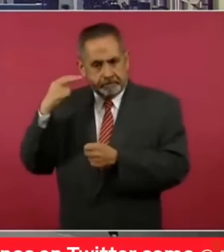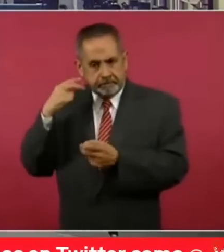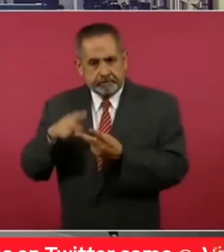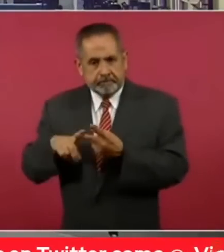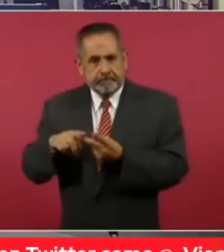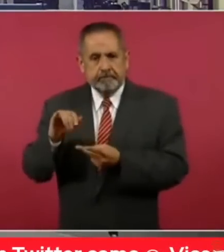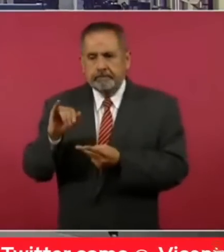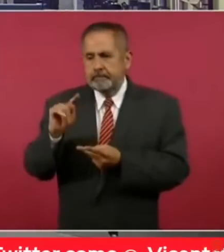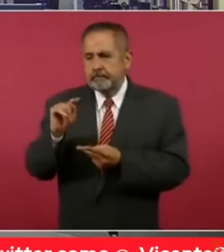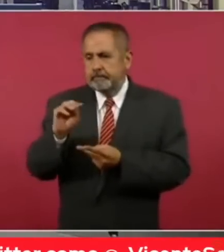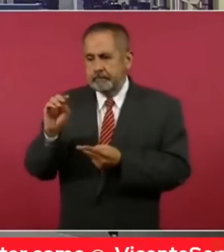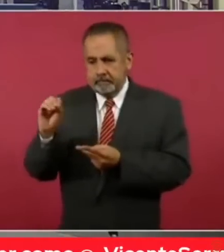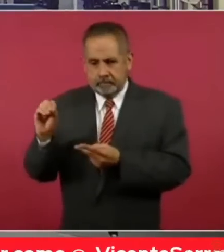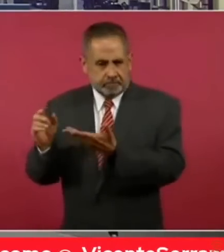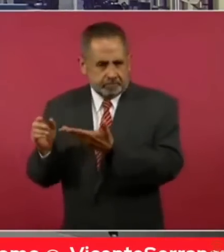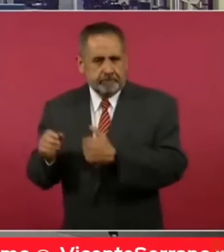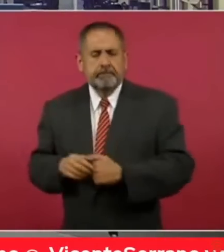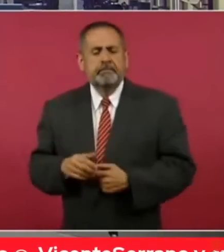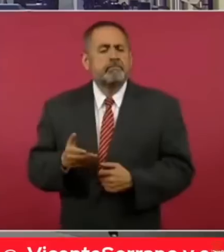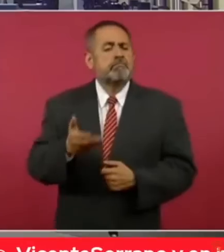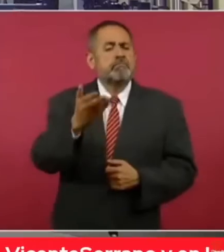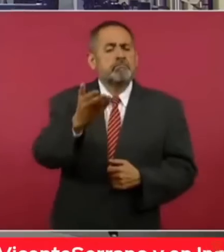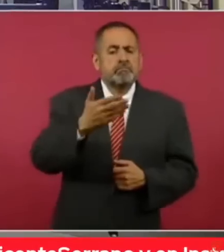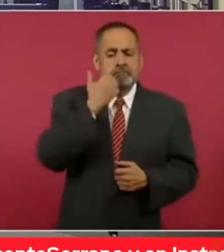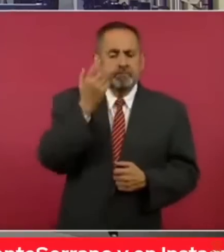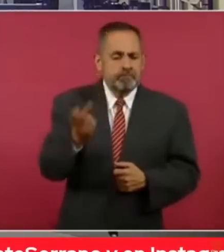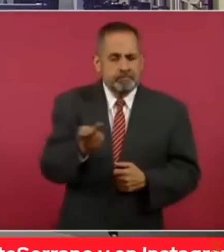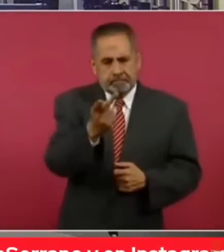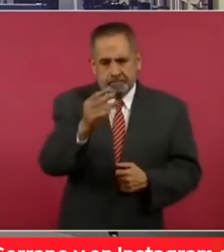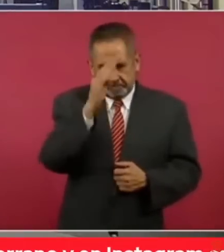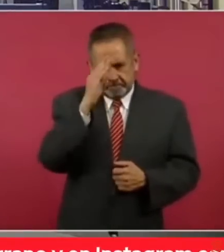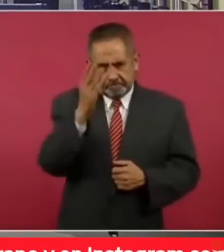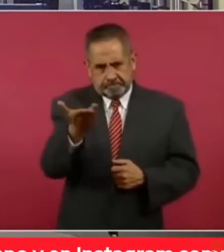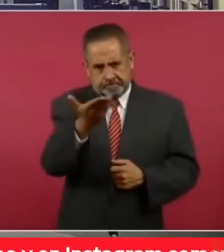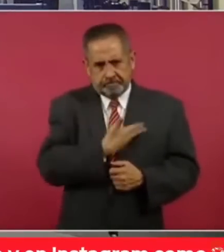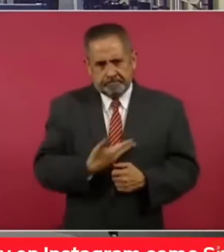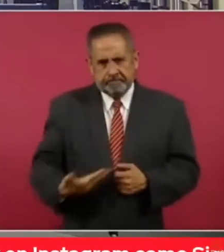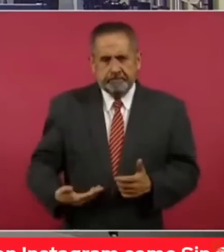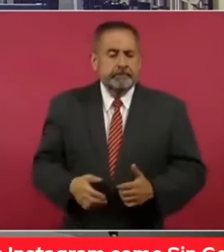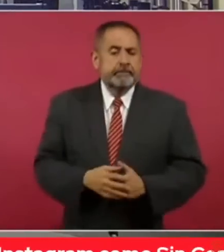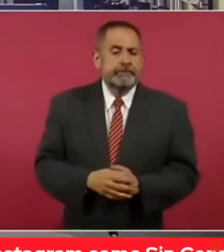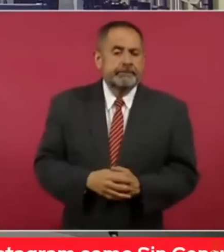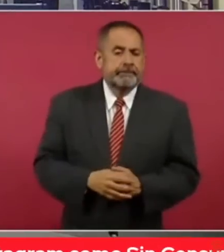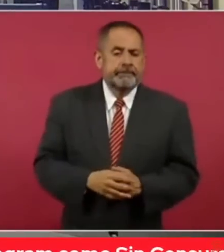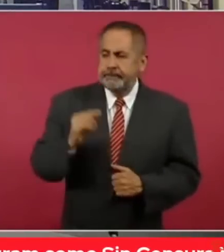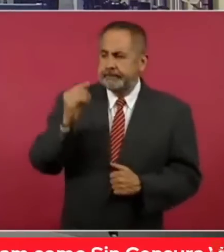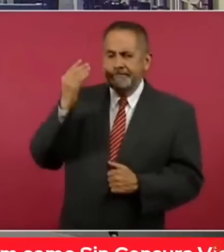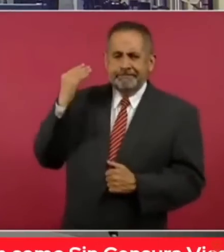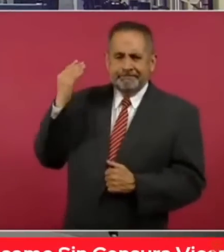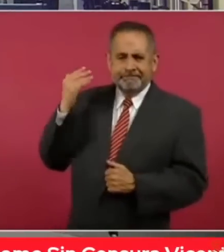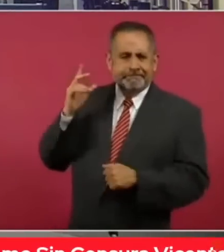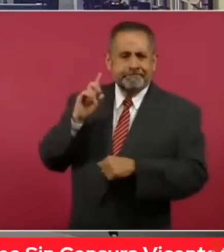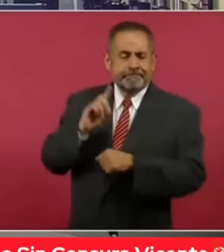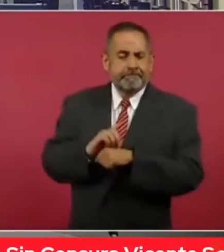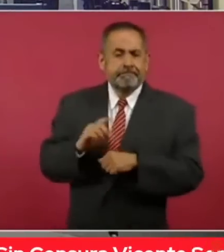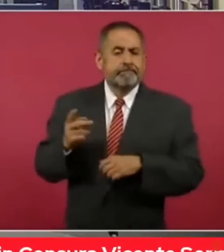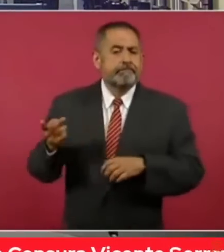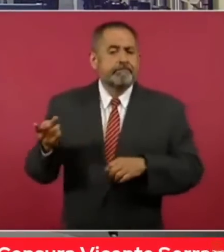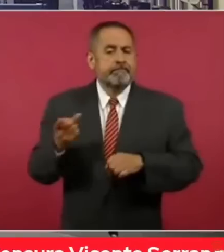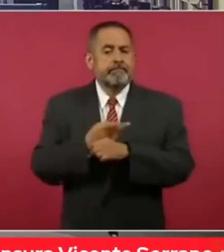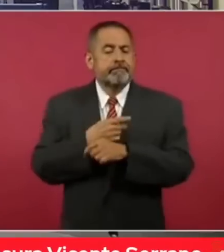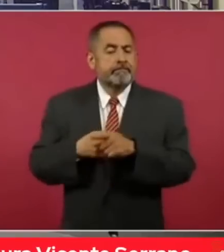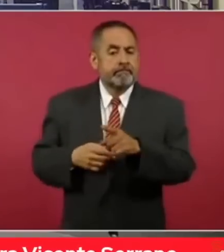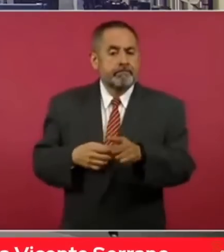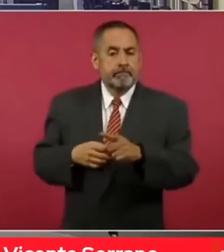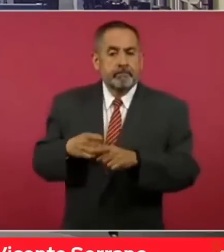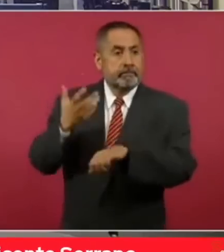del Istmo. Señor, yo quisiera preguntarle, presidente, hace unos días se colapsó el tercer banco en lo